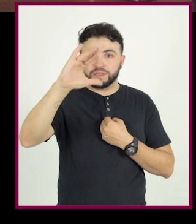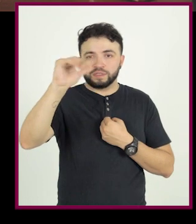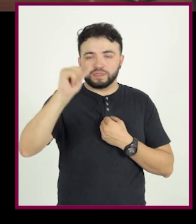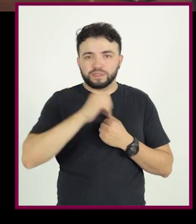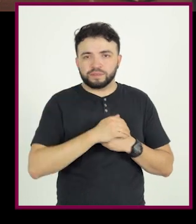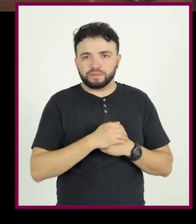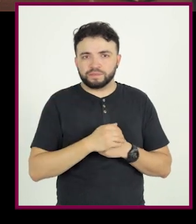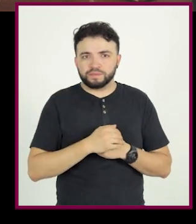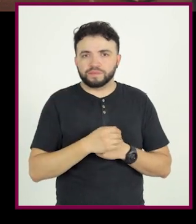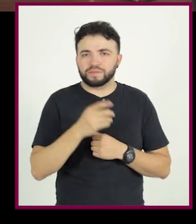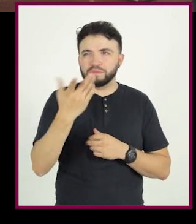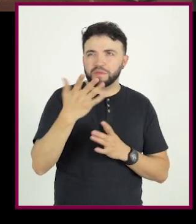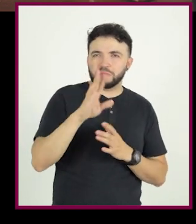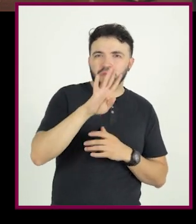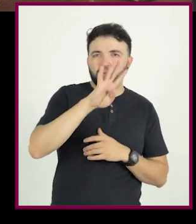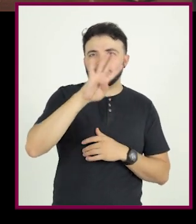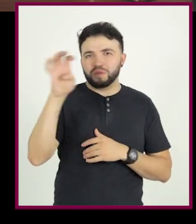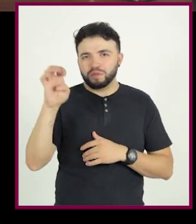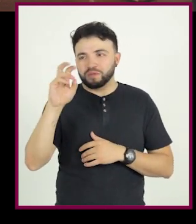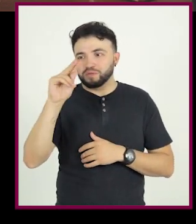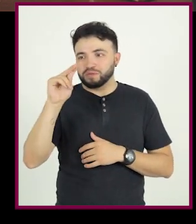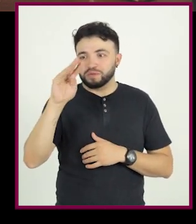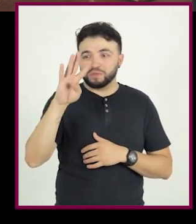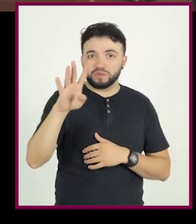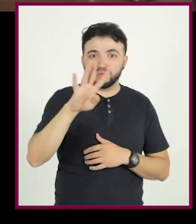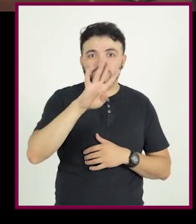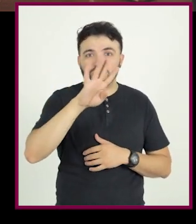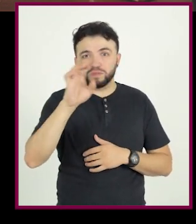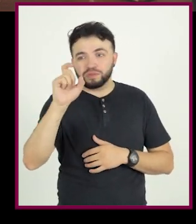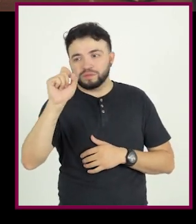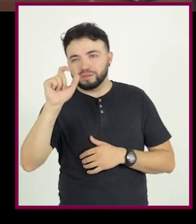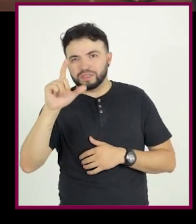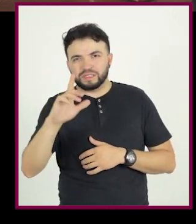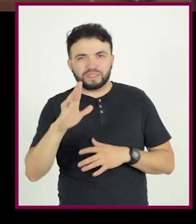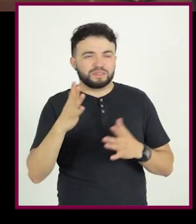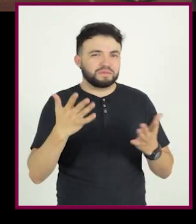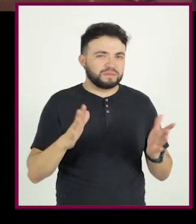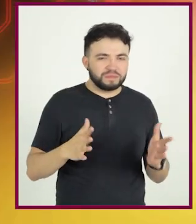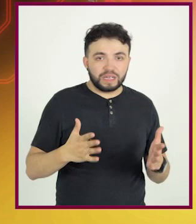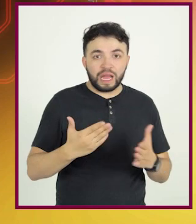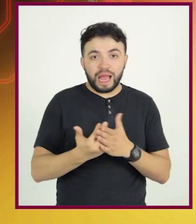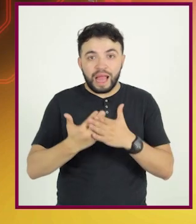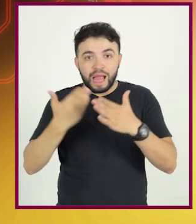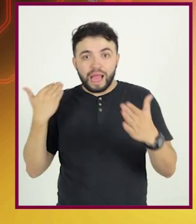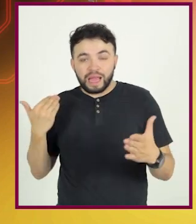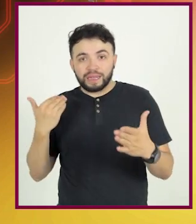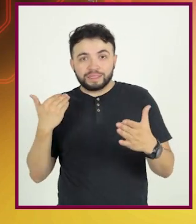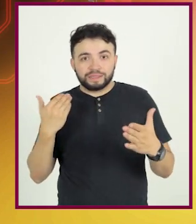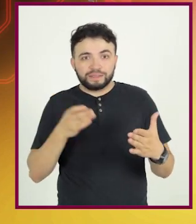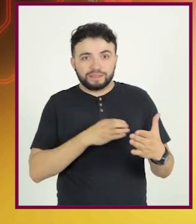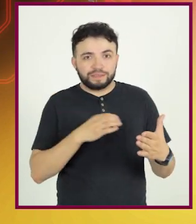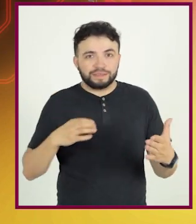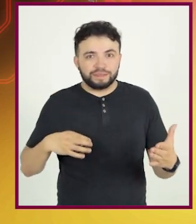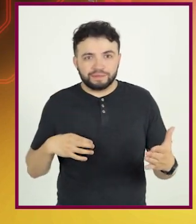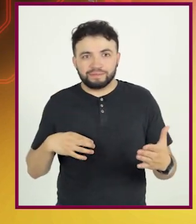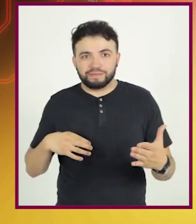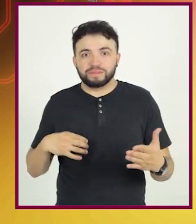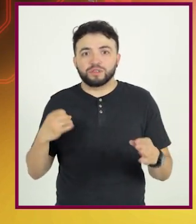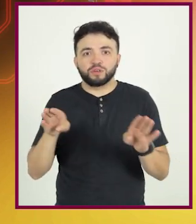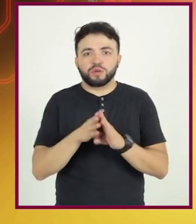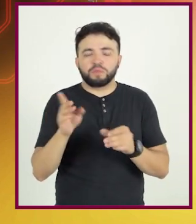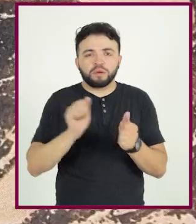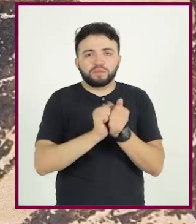años 484 y 425 antes de nuestra era y fue de los primeros en analizar